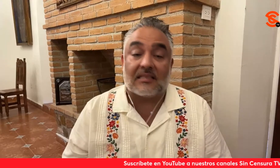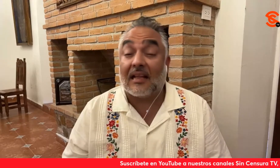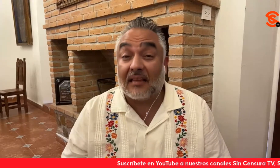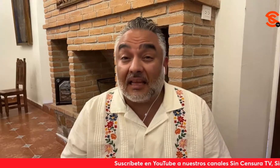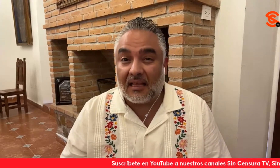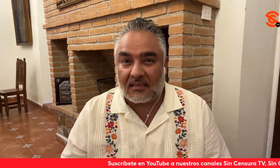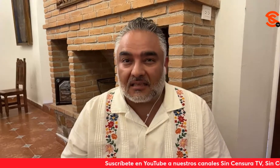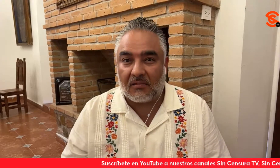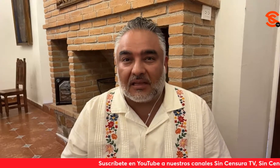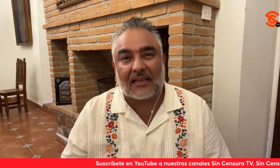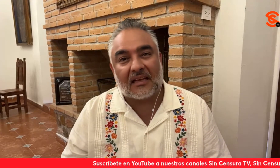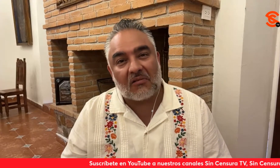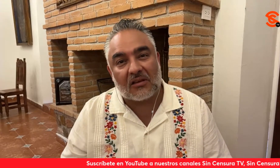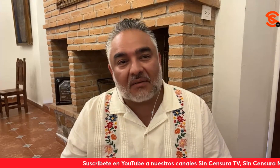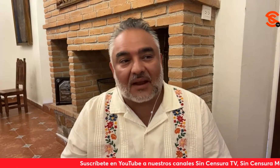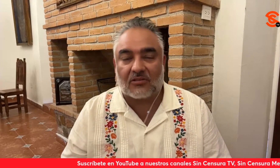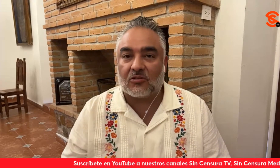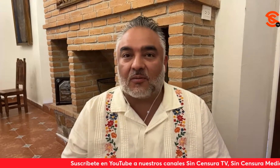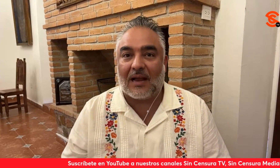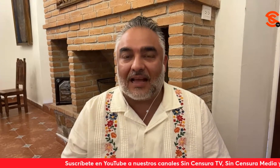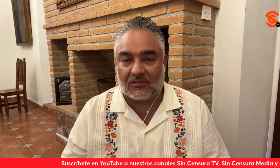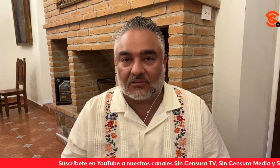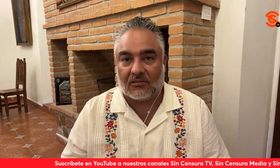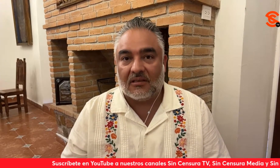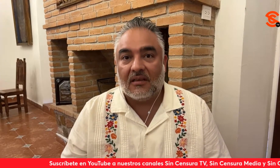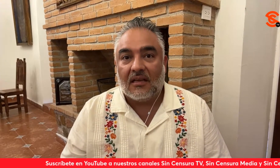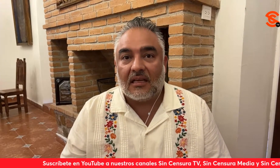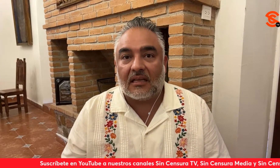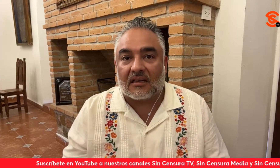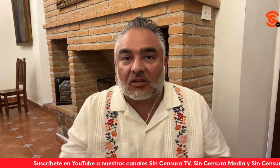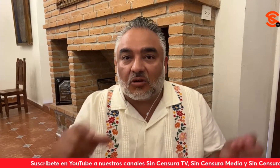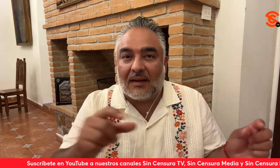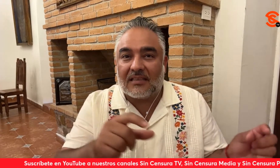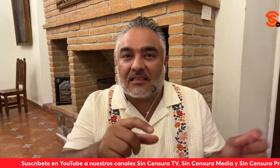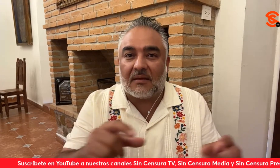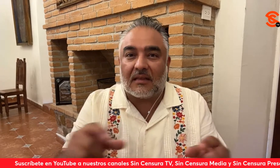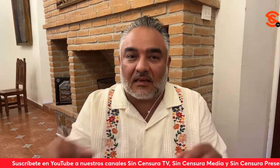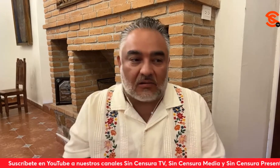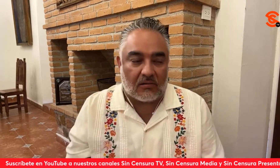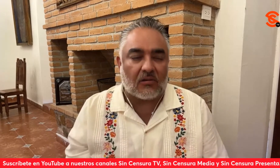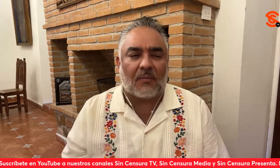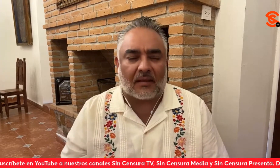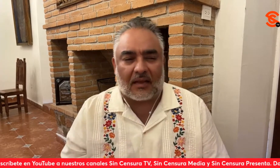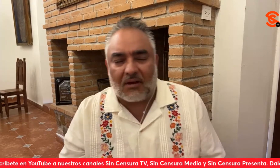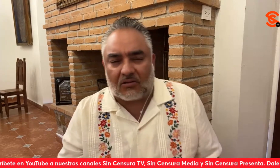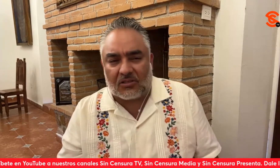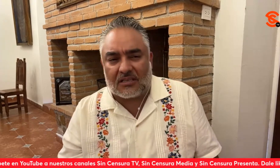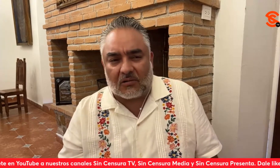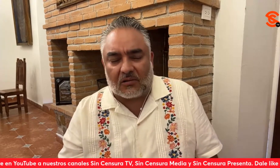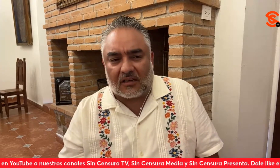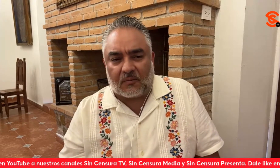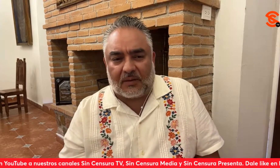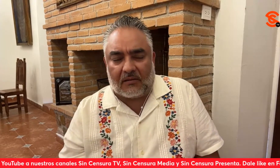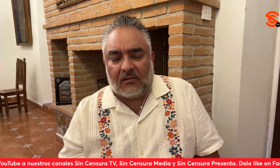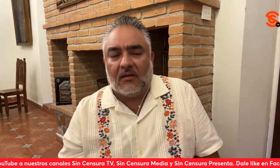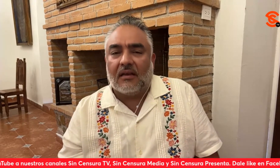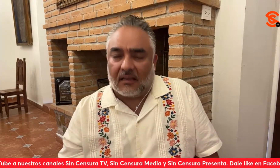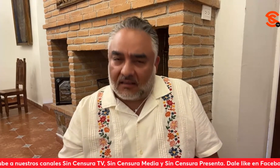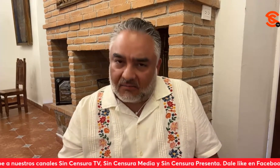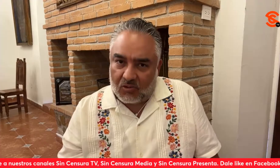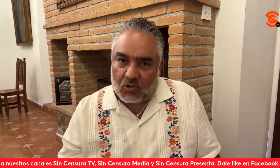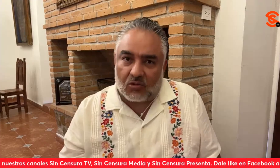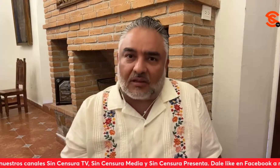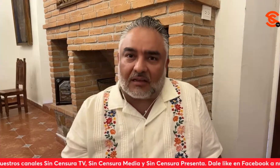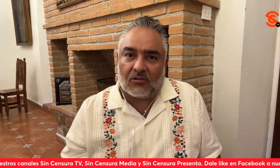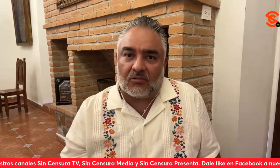La estrategia de seguridad, que ya no es abrazos, no balazos. Y retoman este video, yo lo platicaba con César Gutiérrez Priego, que